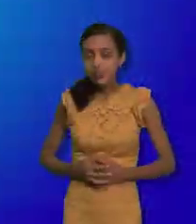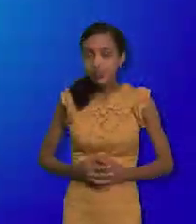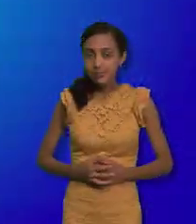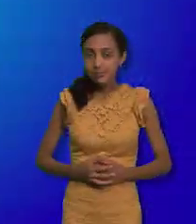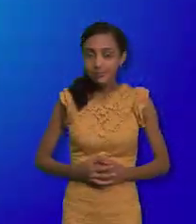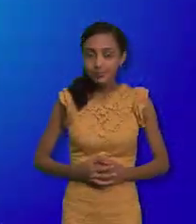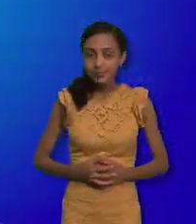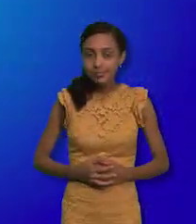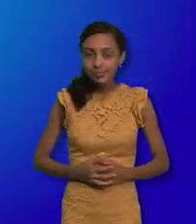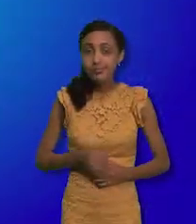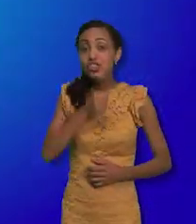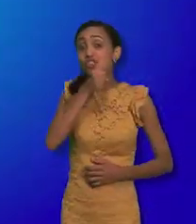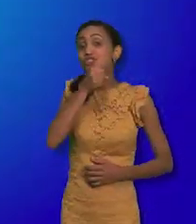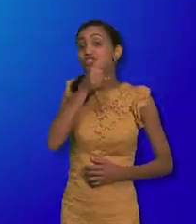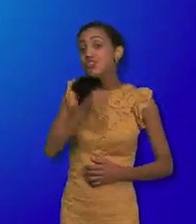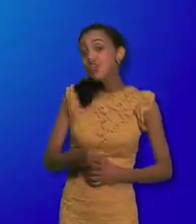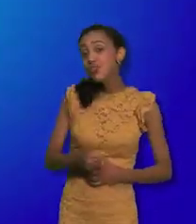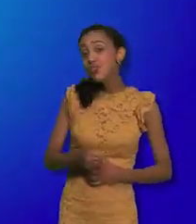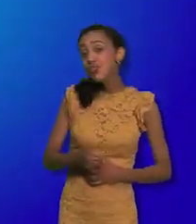...el chivo.